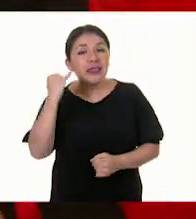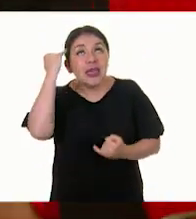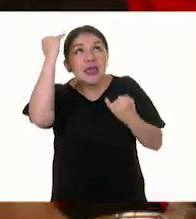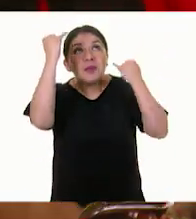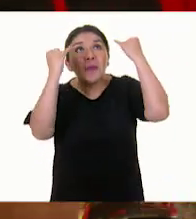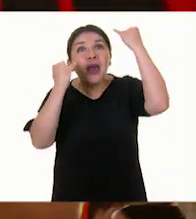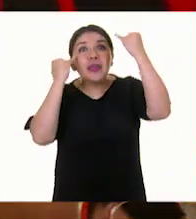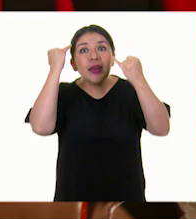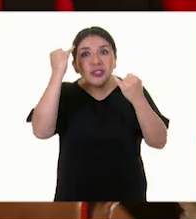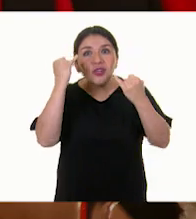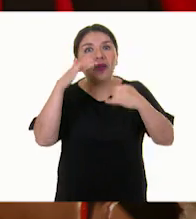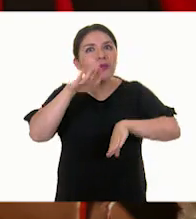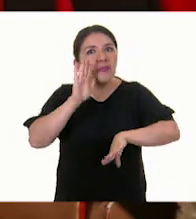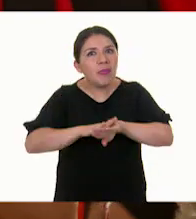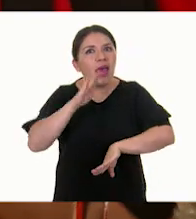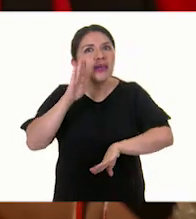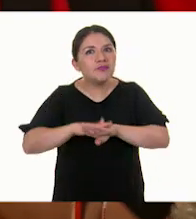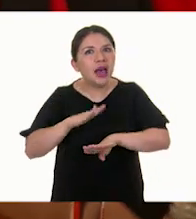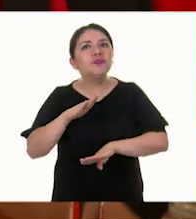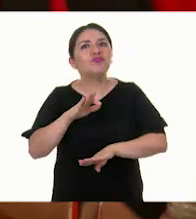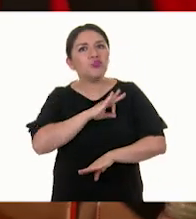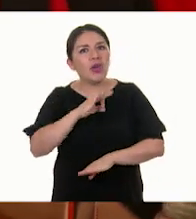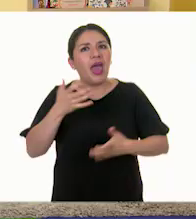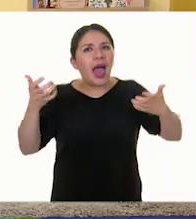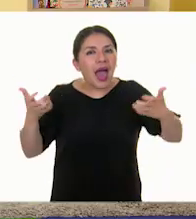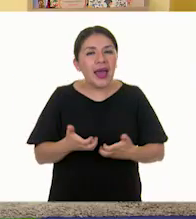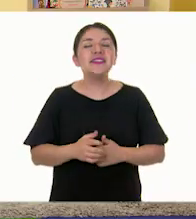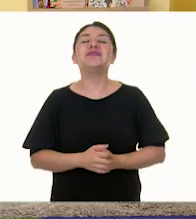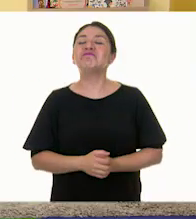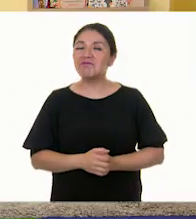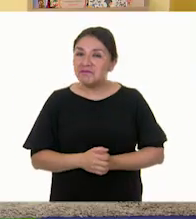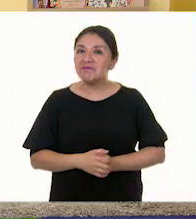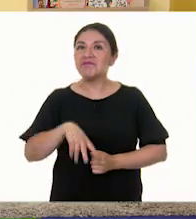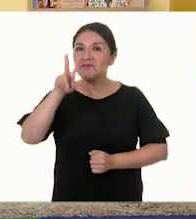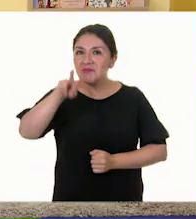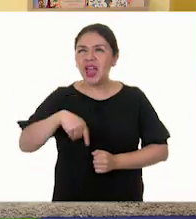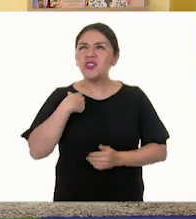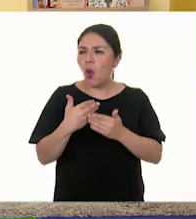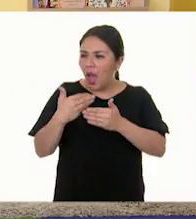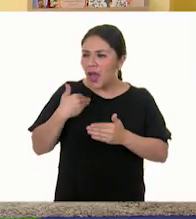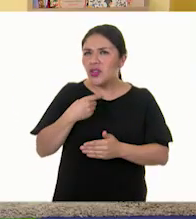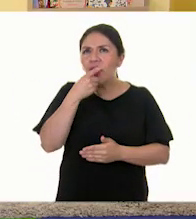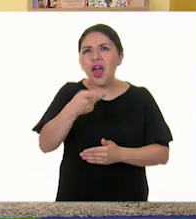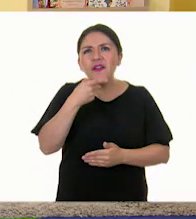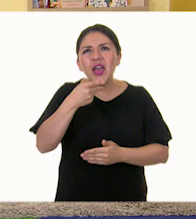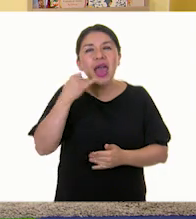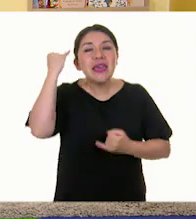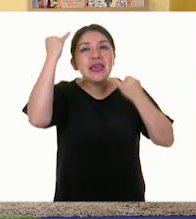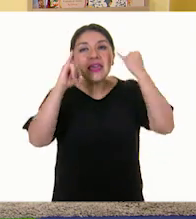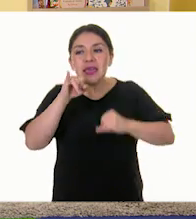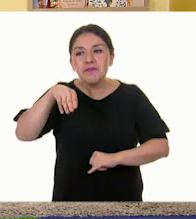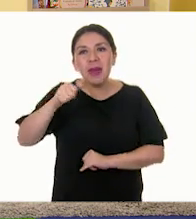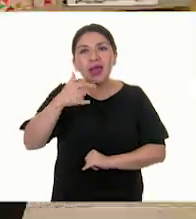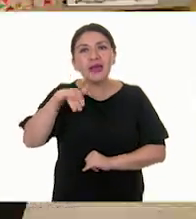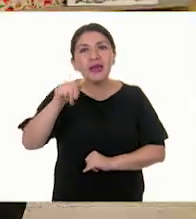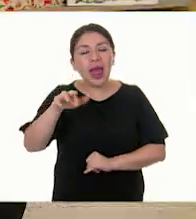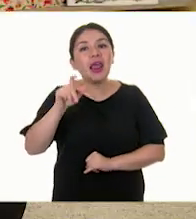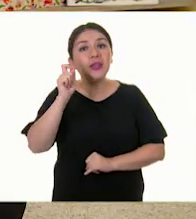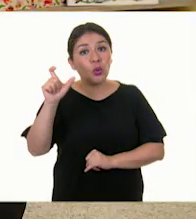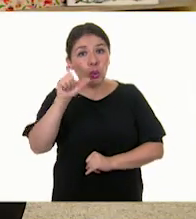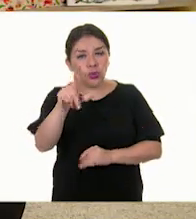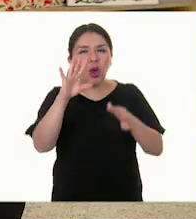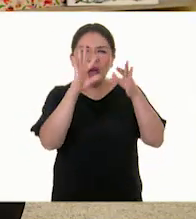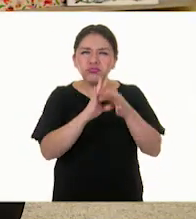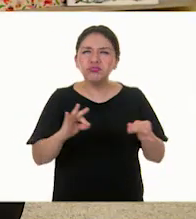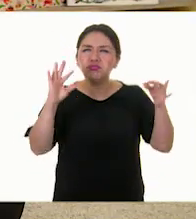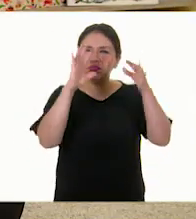Imaginación, creatividad y disposición. ¡Ay, Lili! Yo hace ratito dije imaginar. Así es. Cuando se trata de